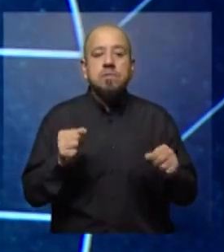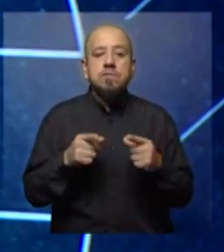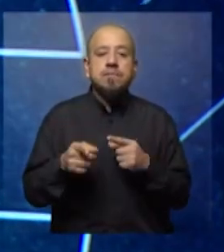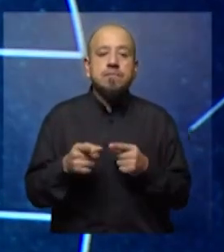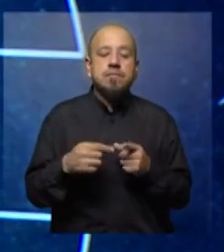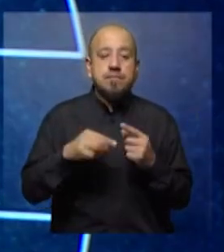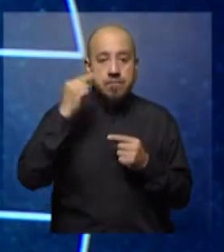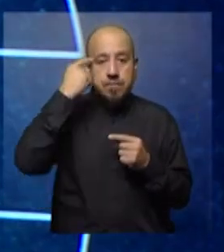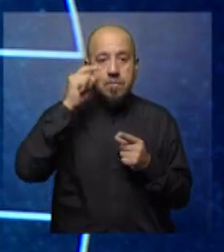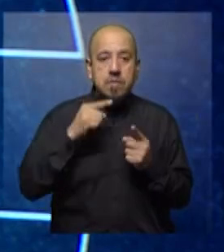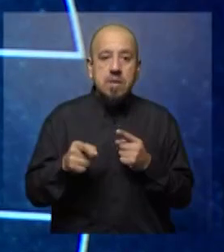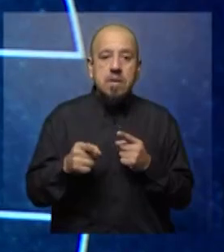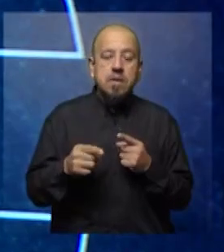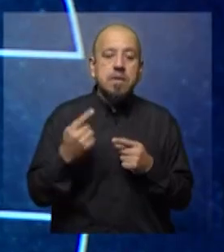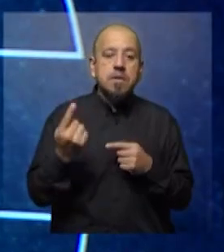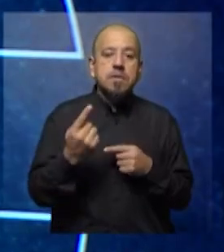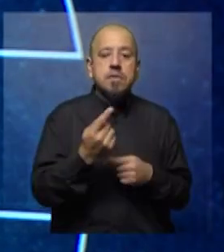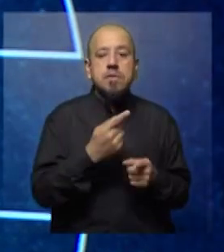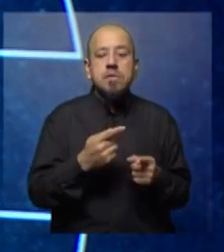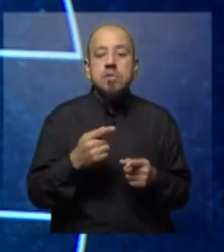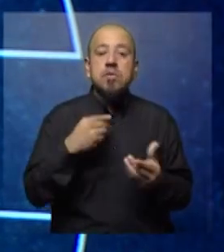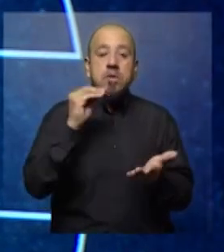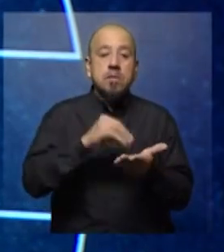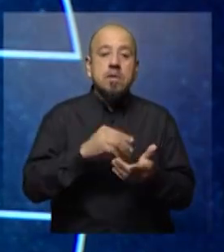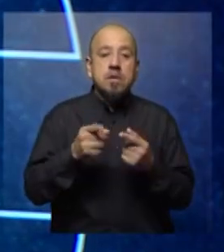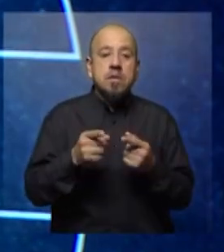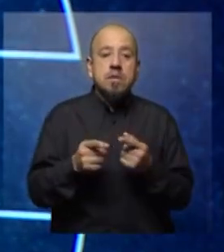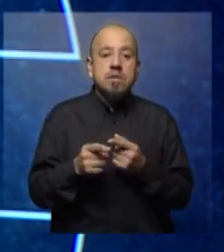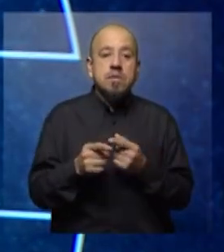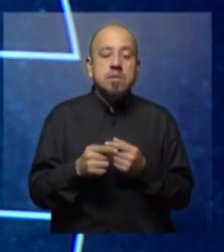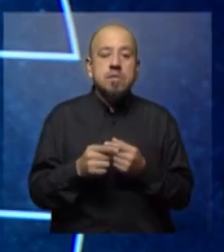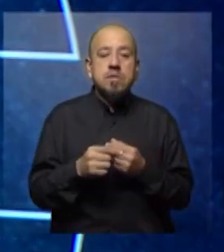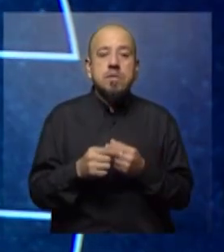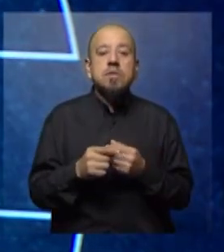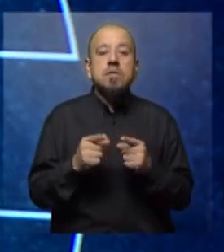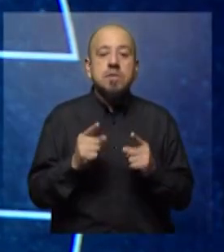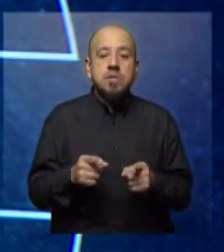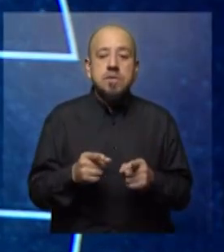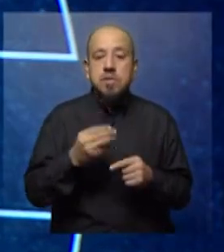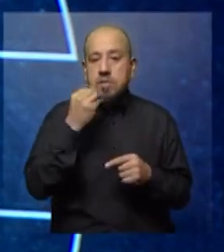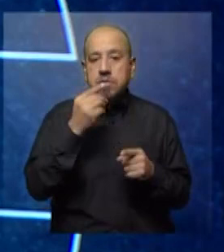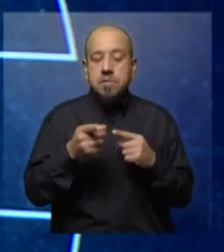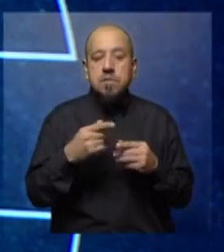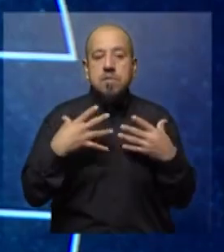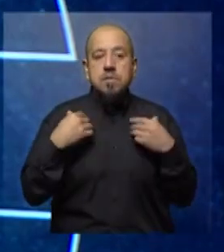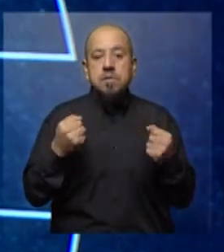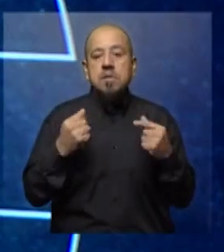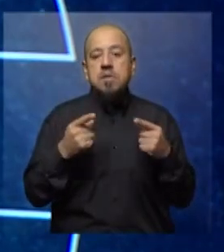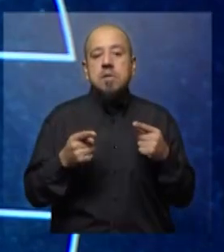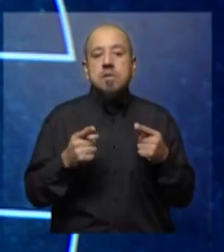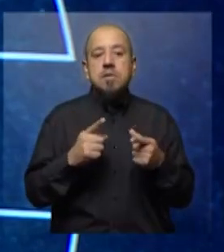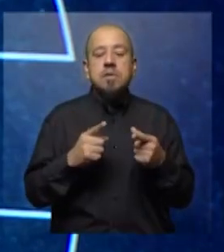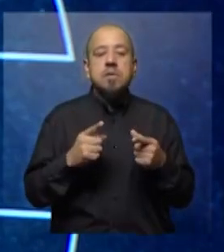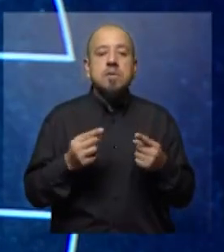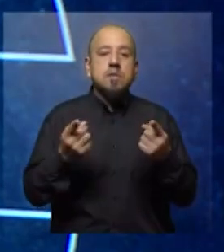utilizar esa idea y para cada caso aplicarlo y decir Bueno este alimento Es saludable pero en este caso